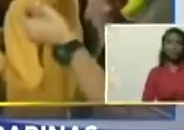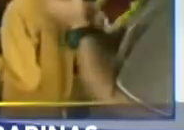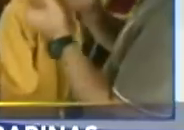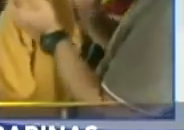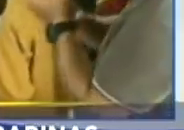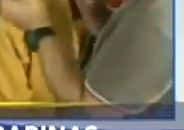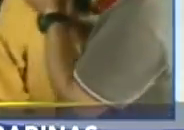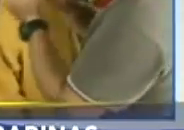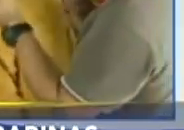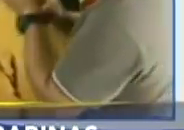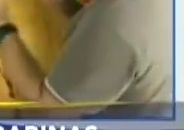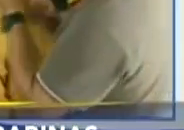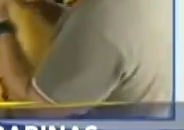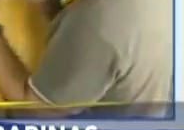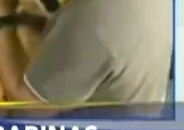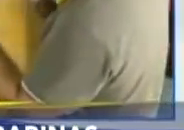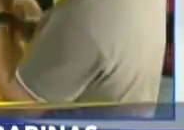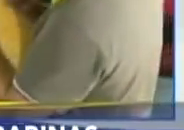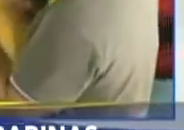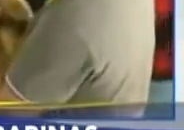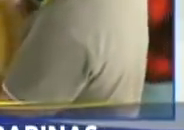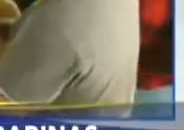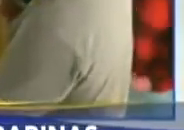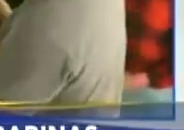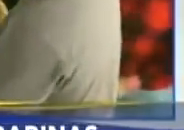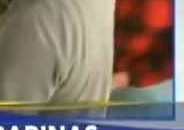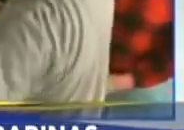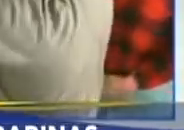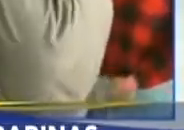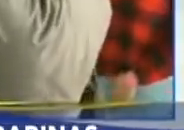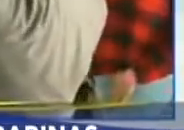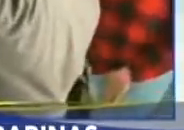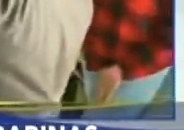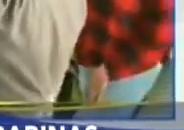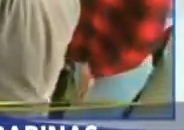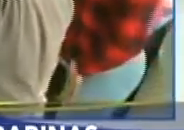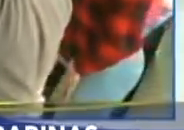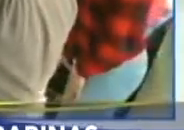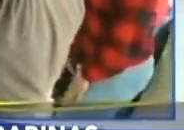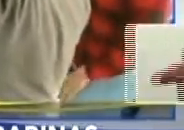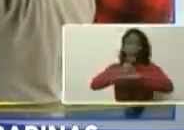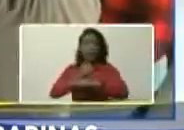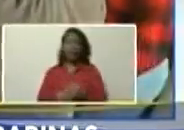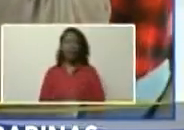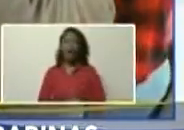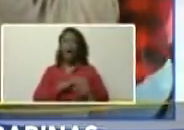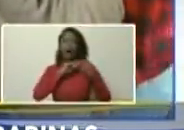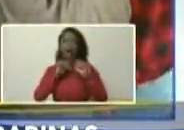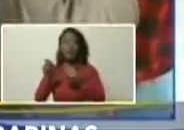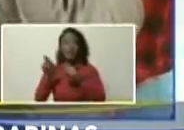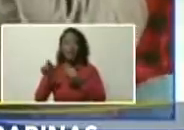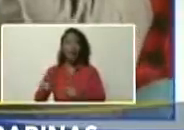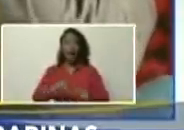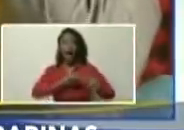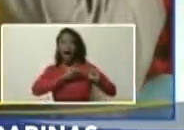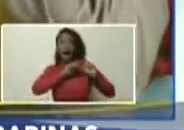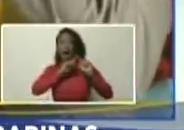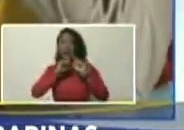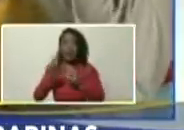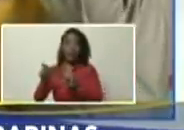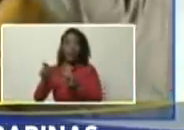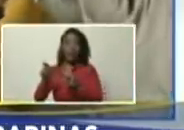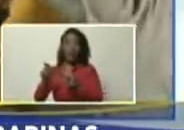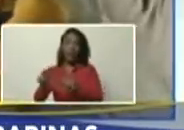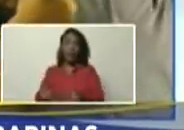Sí, así, así es que se gobierna. Así,